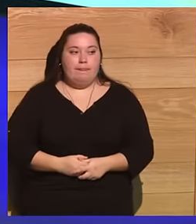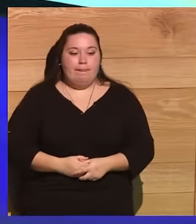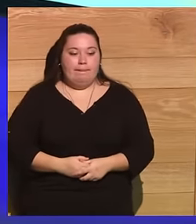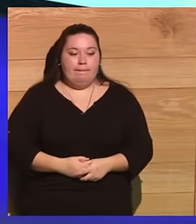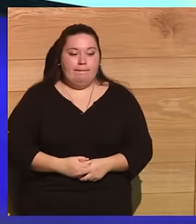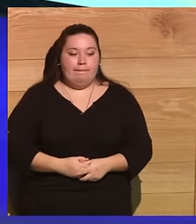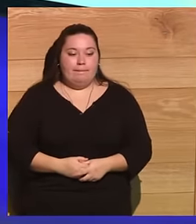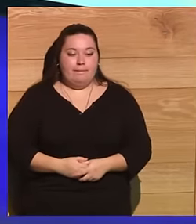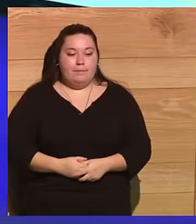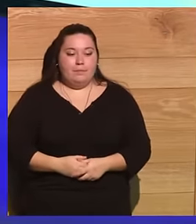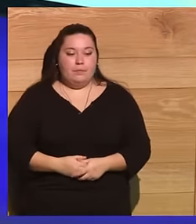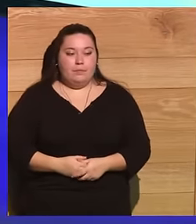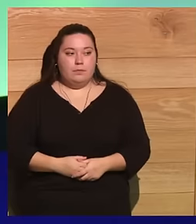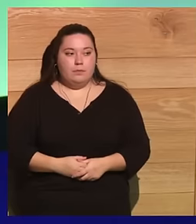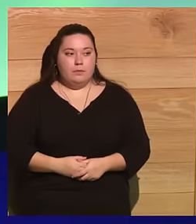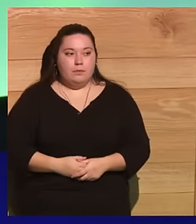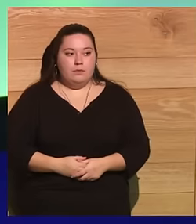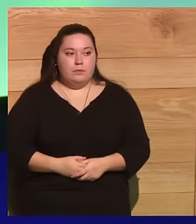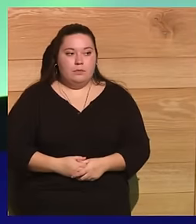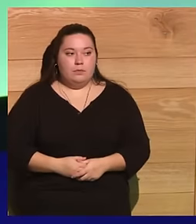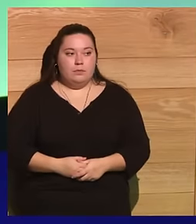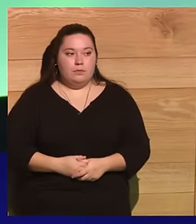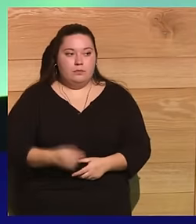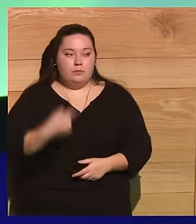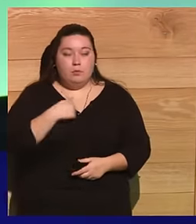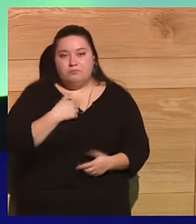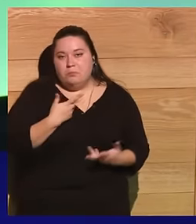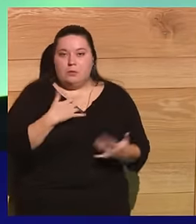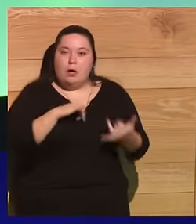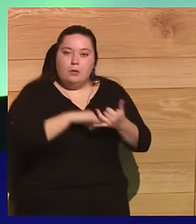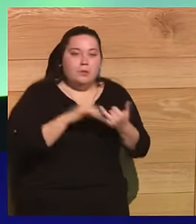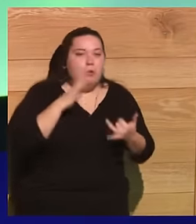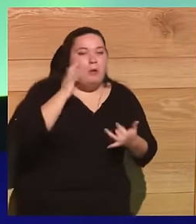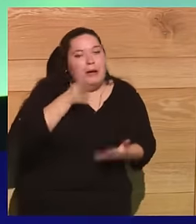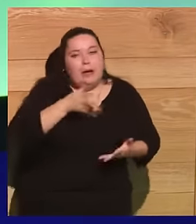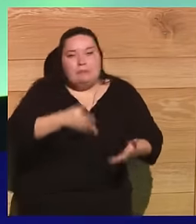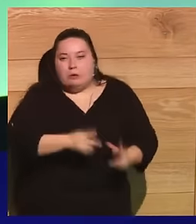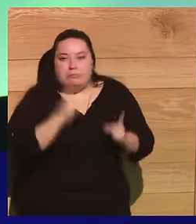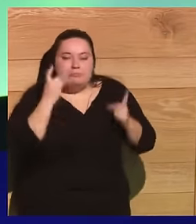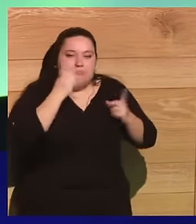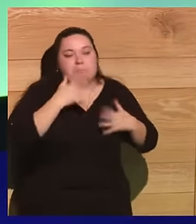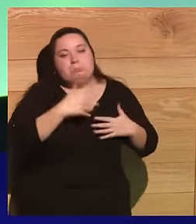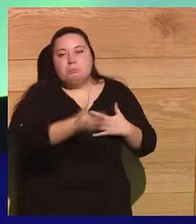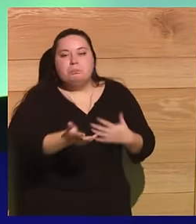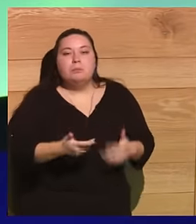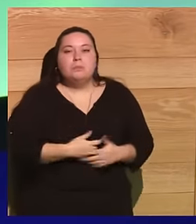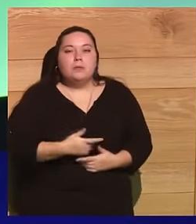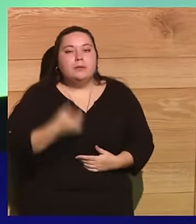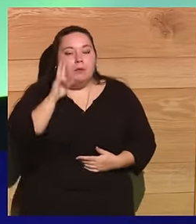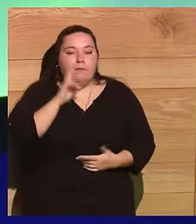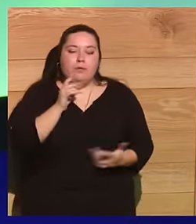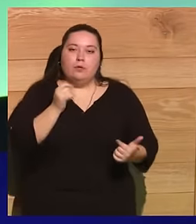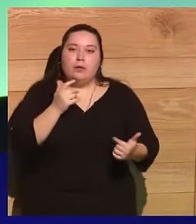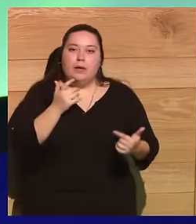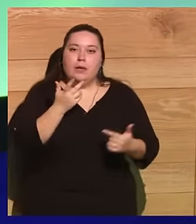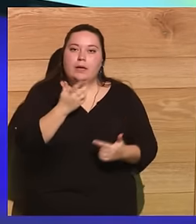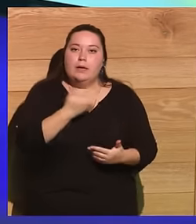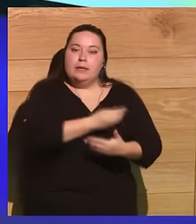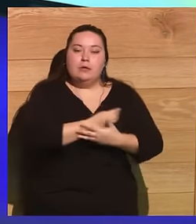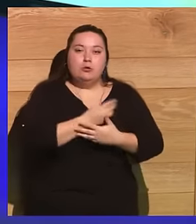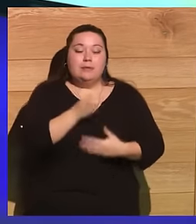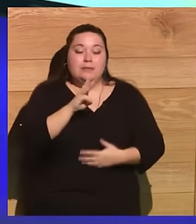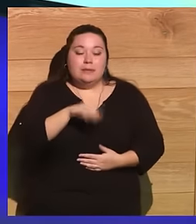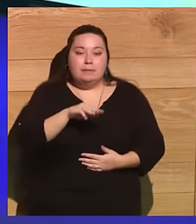de salir con Claire. En última instancia tendríamos hijos y demás, pero bueno, estábamos viendo que los niños de 3 meses, por